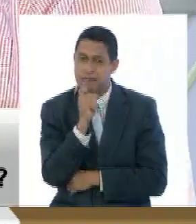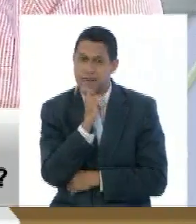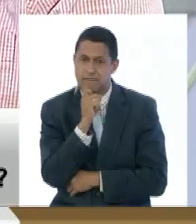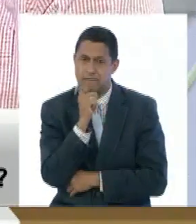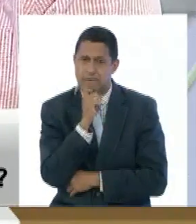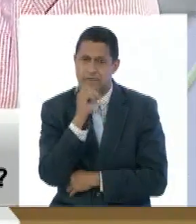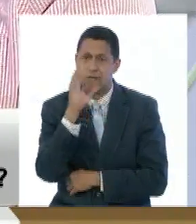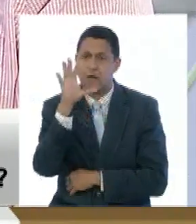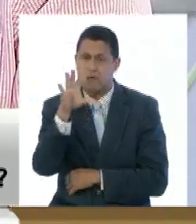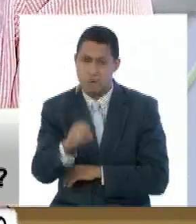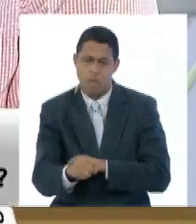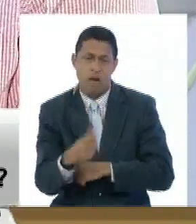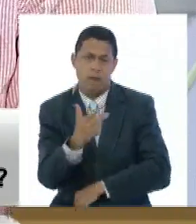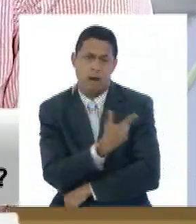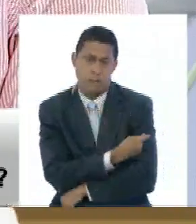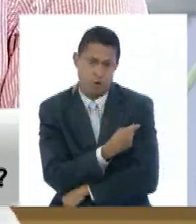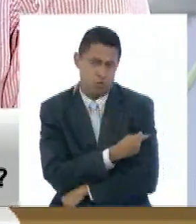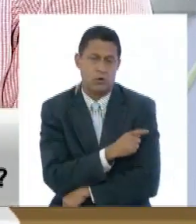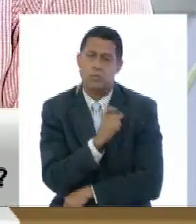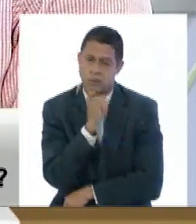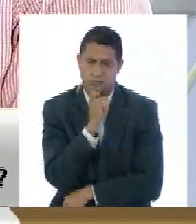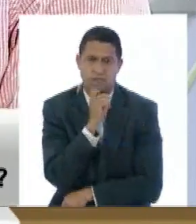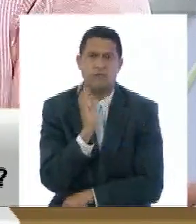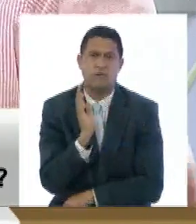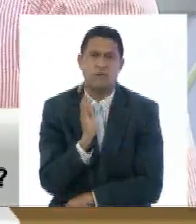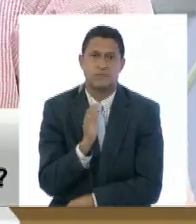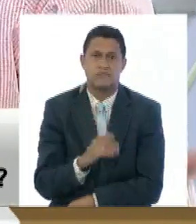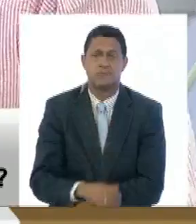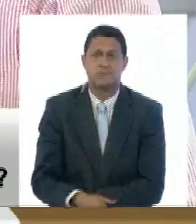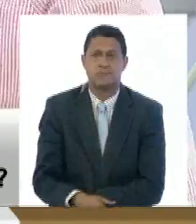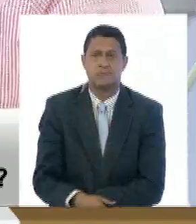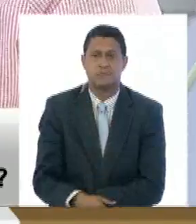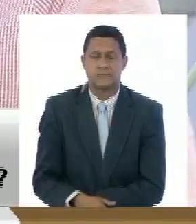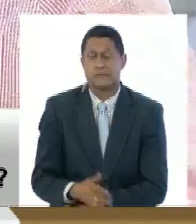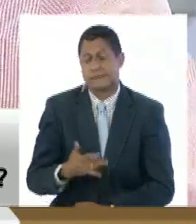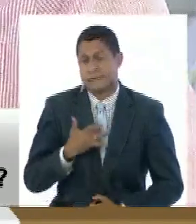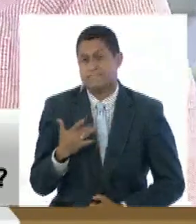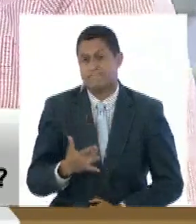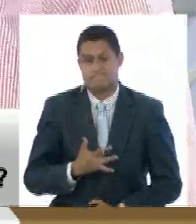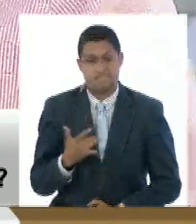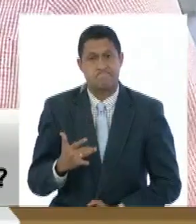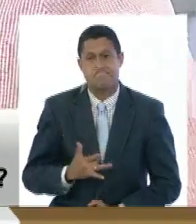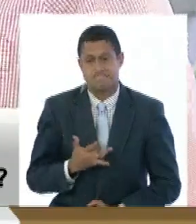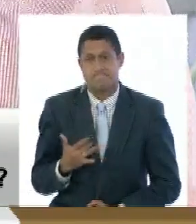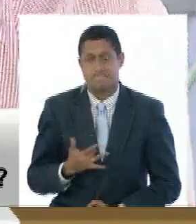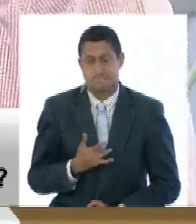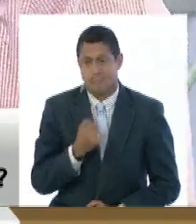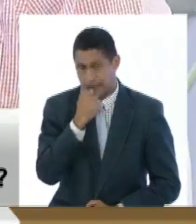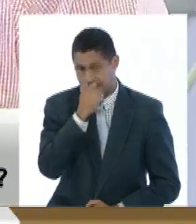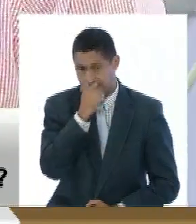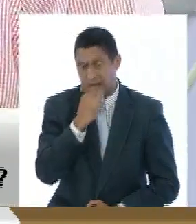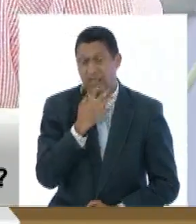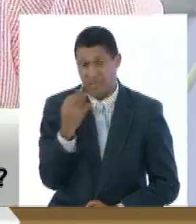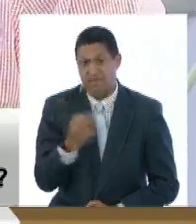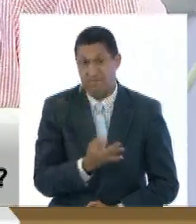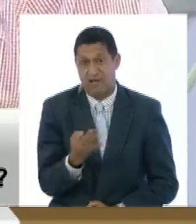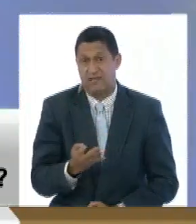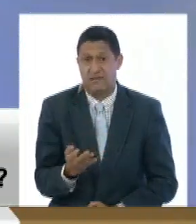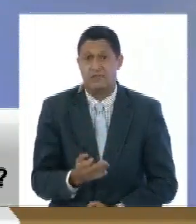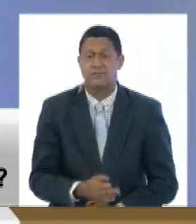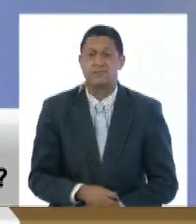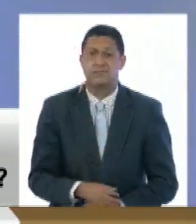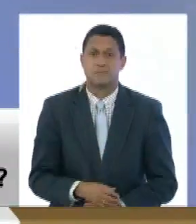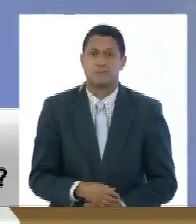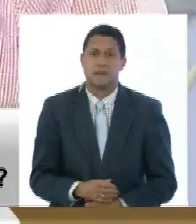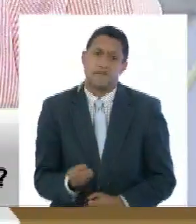al cumplimiento de los esquemas de vacunación. Eso lamentablemente es una circunstancia que es la realidad y